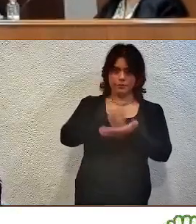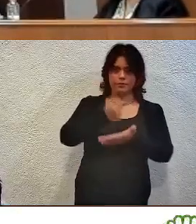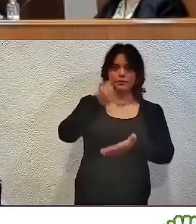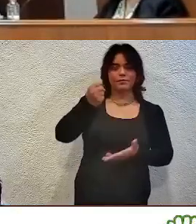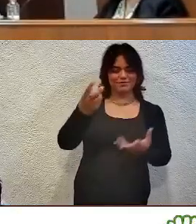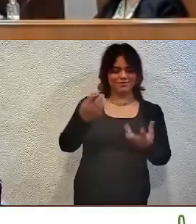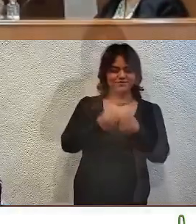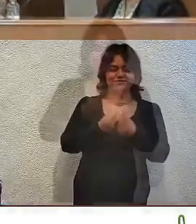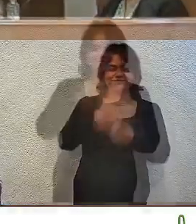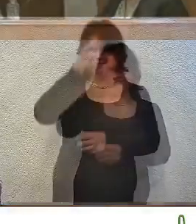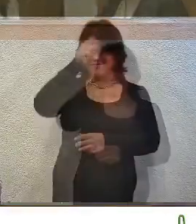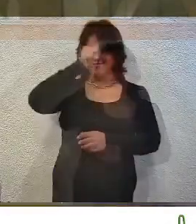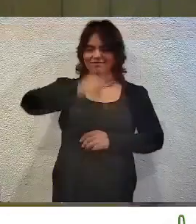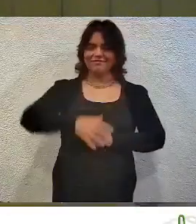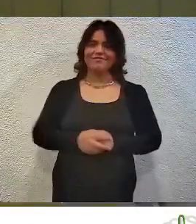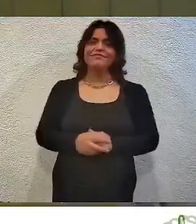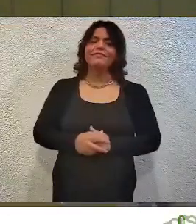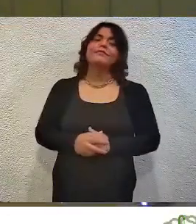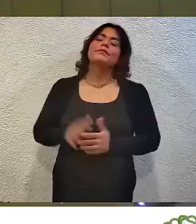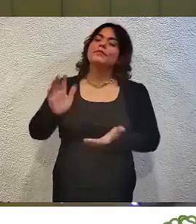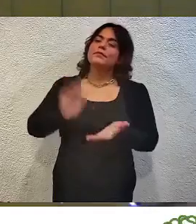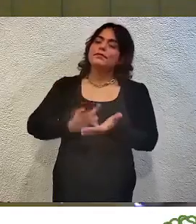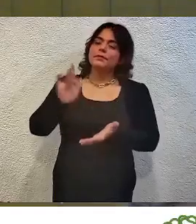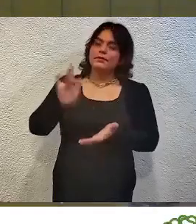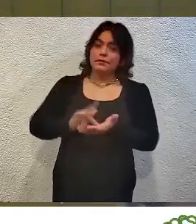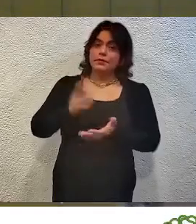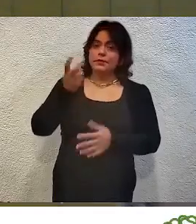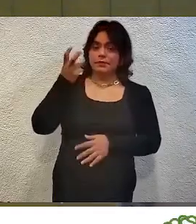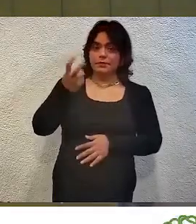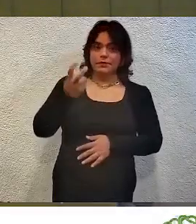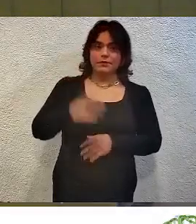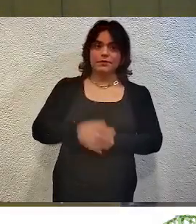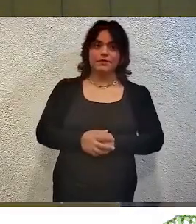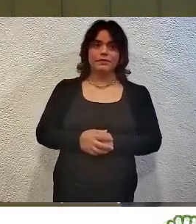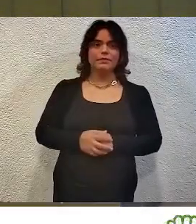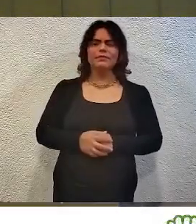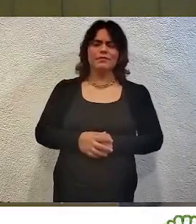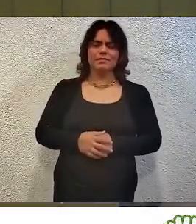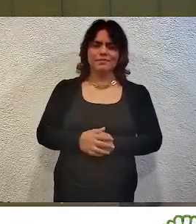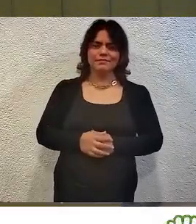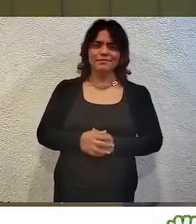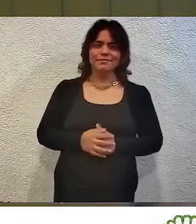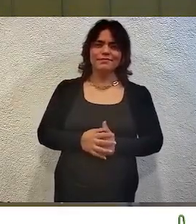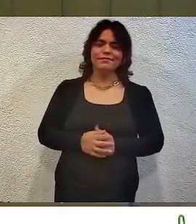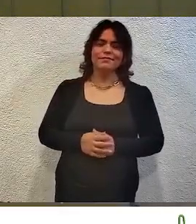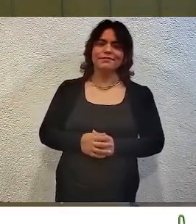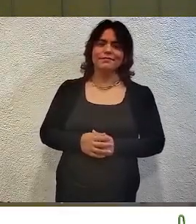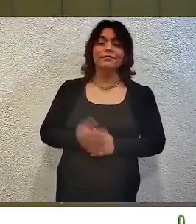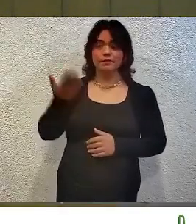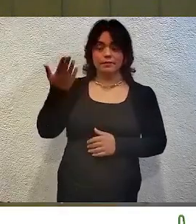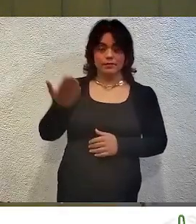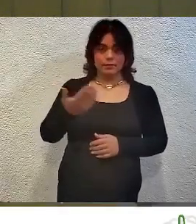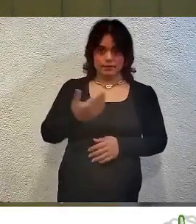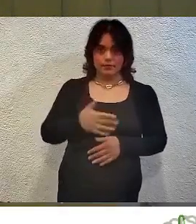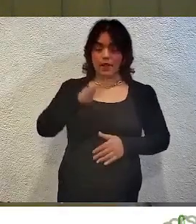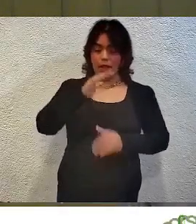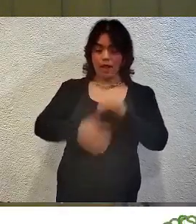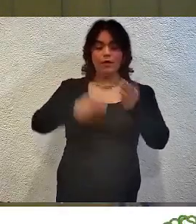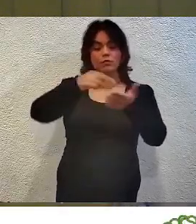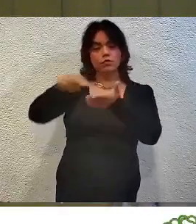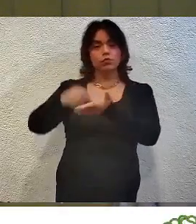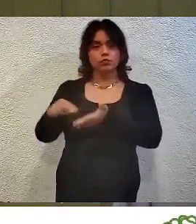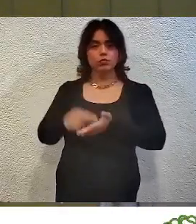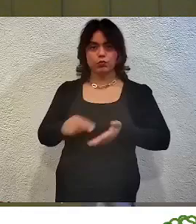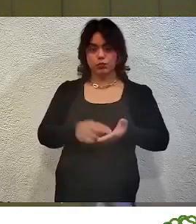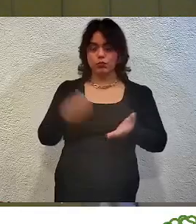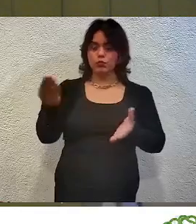unanimidad. Gracias, secretario. En consecuencia, sírvase recabar las firmas a la conclusión de la presente sesión y notifíquese como